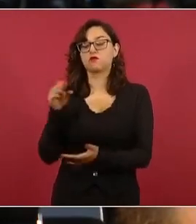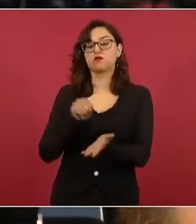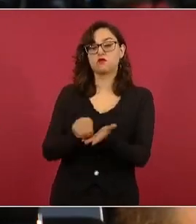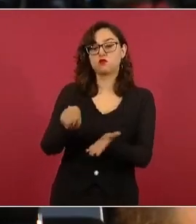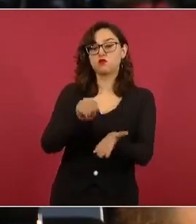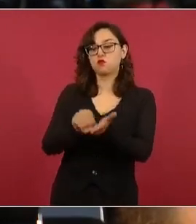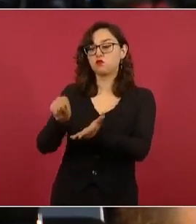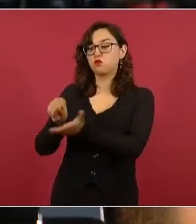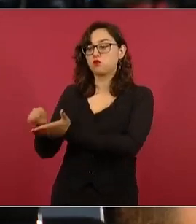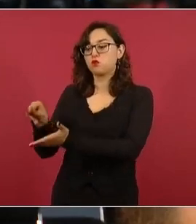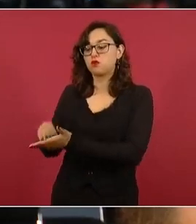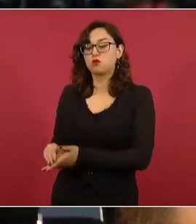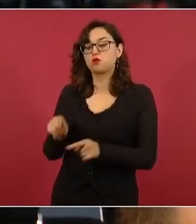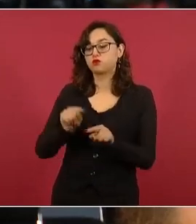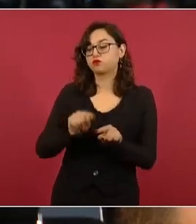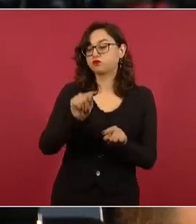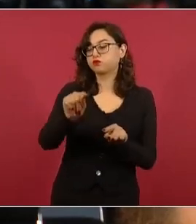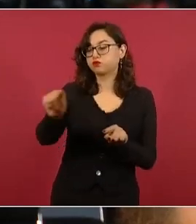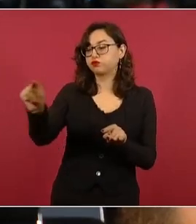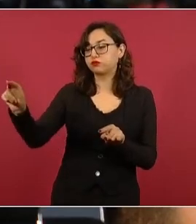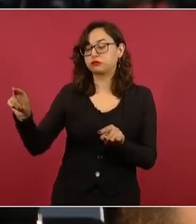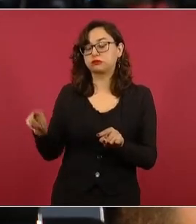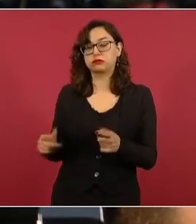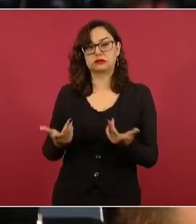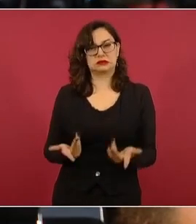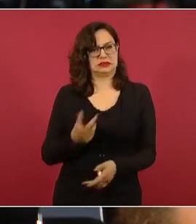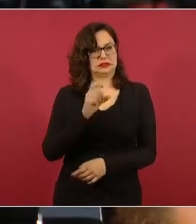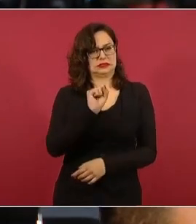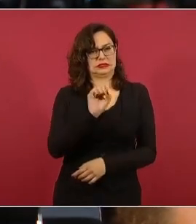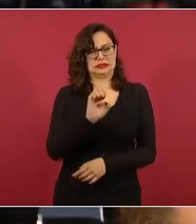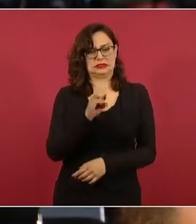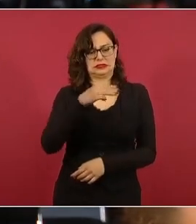Yucatán. Solo en Yucatán hay